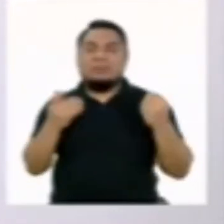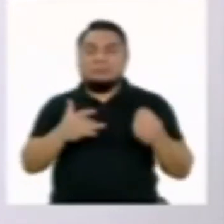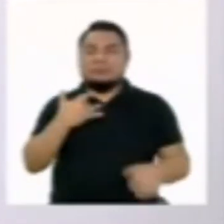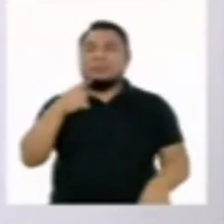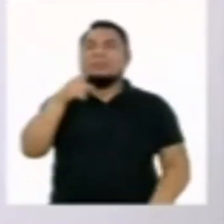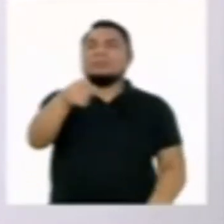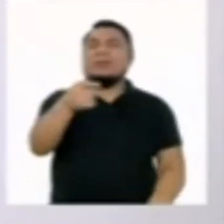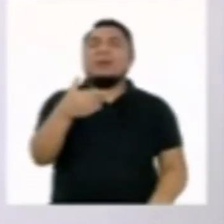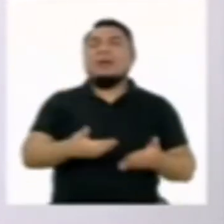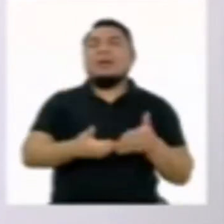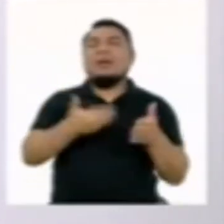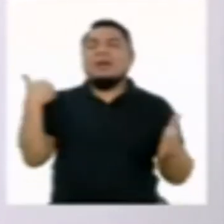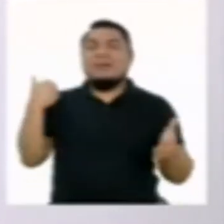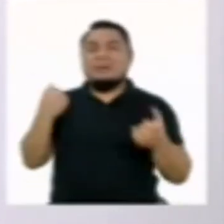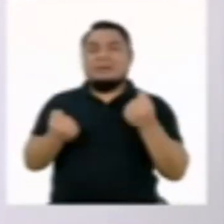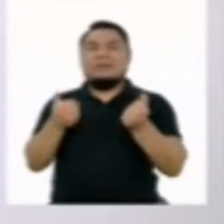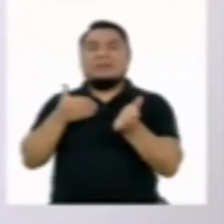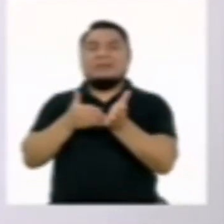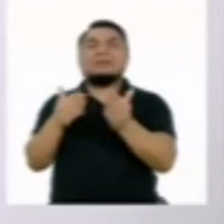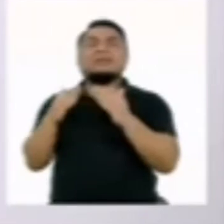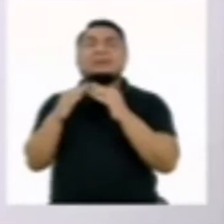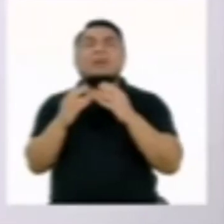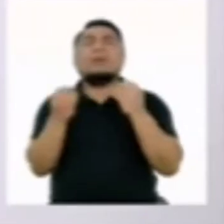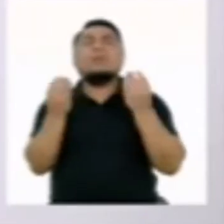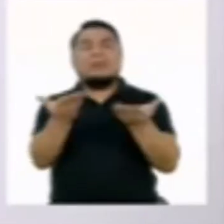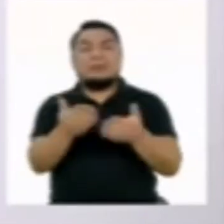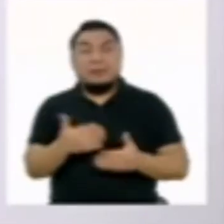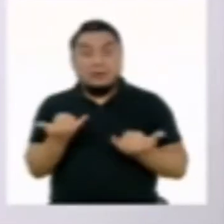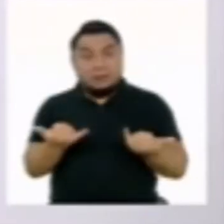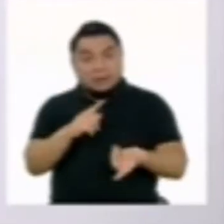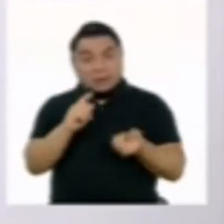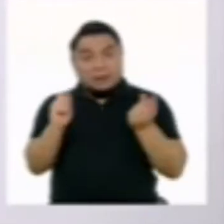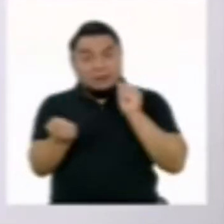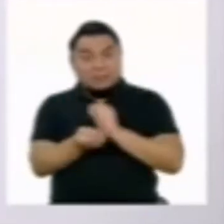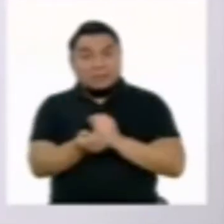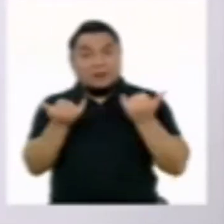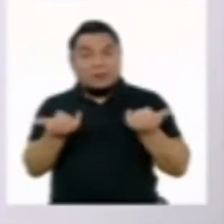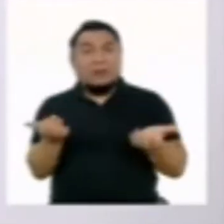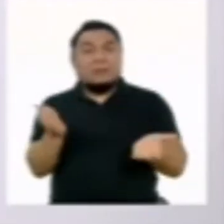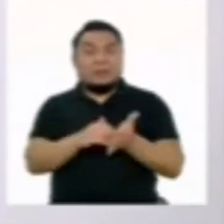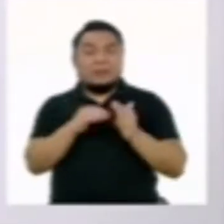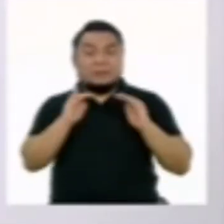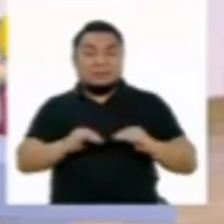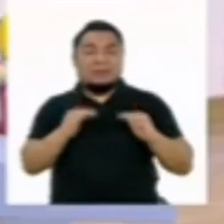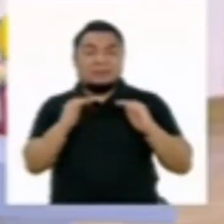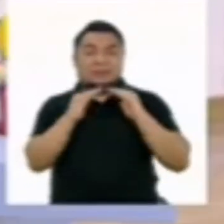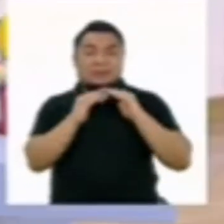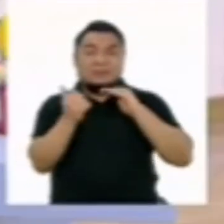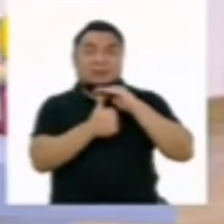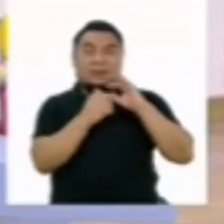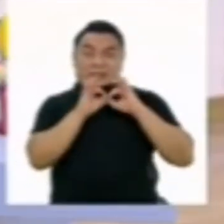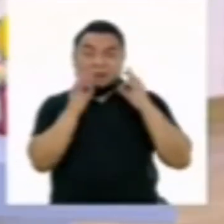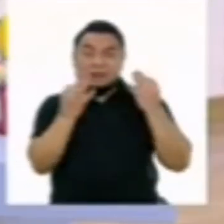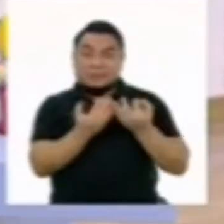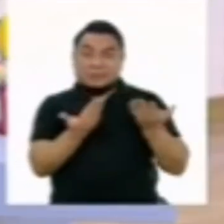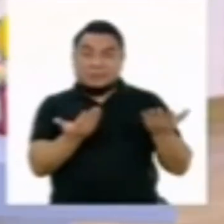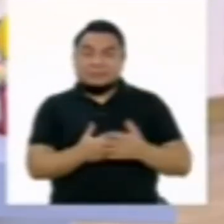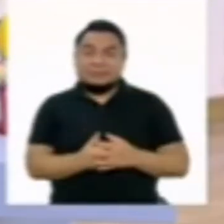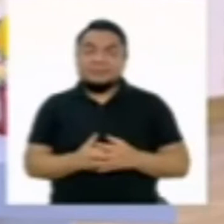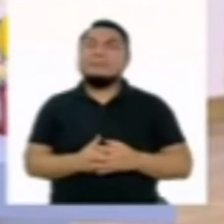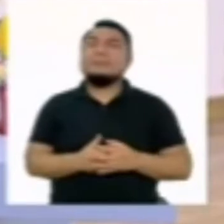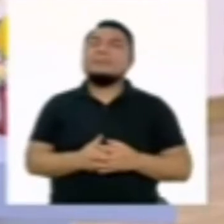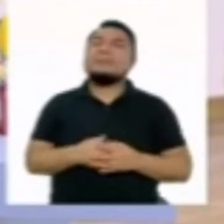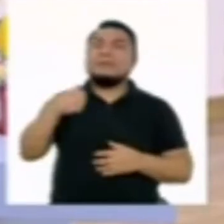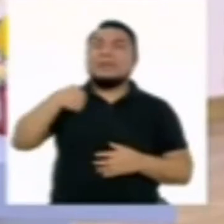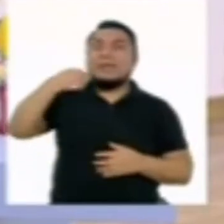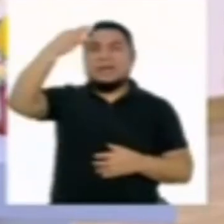sentían ustedes antes el tráfico por sus casas? ¿Hay cambios ahora que estamos más tiempo en casa? Estas son buenas preguntas.